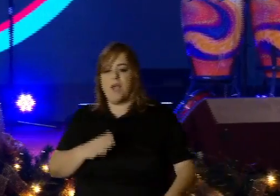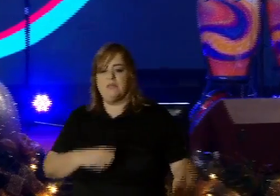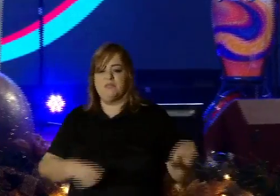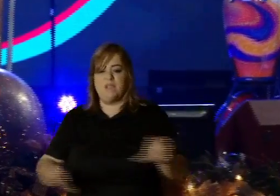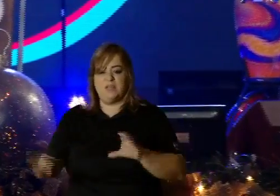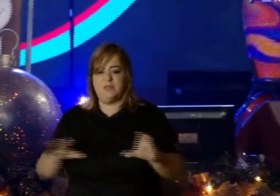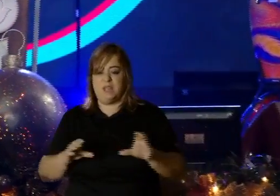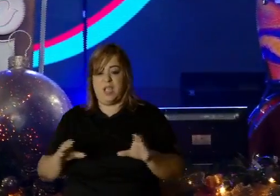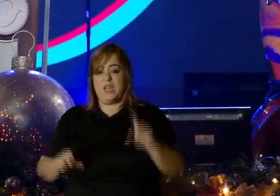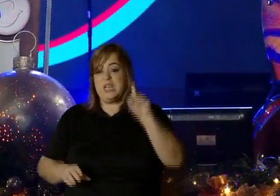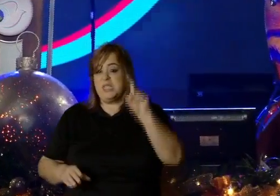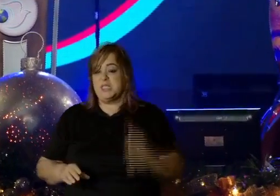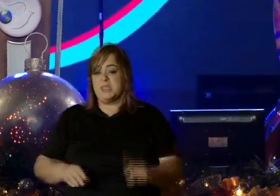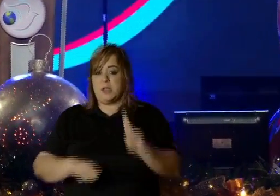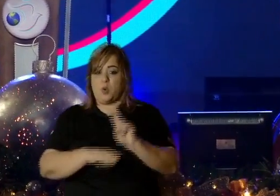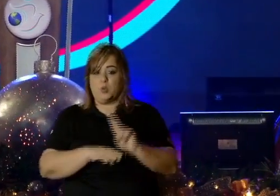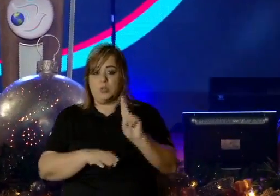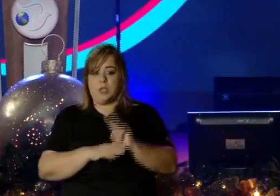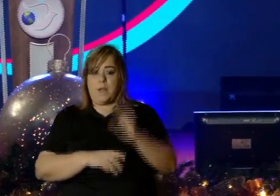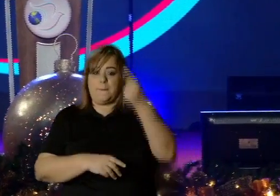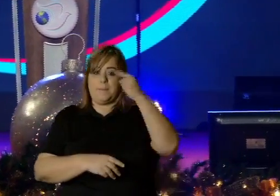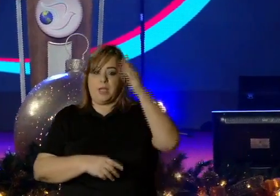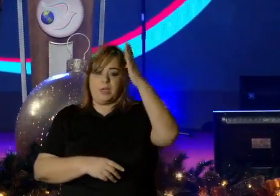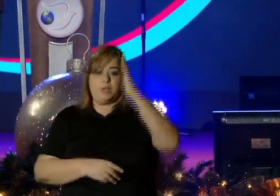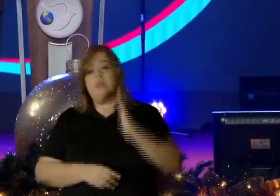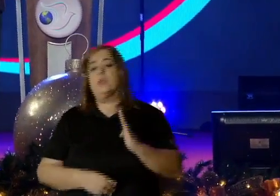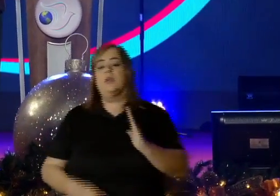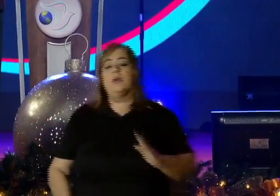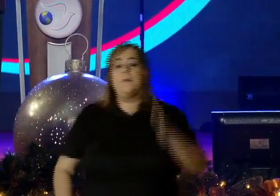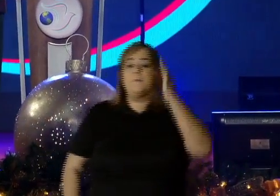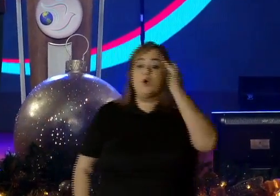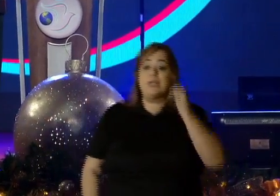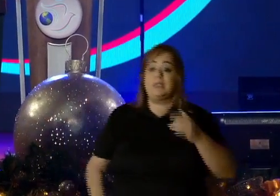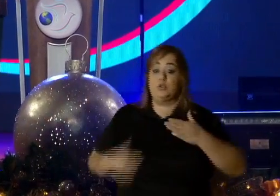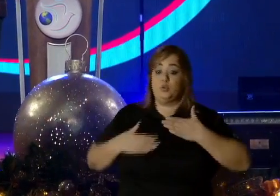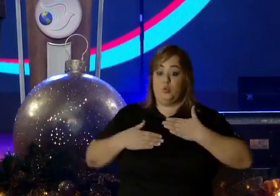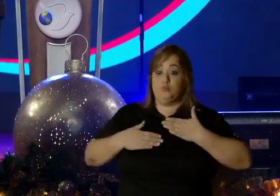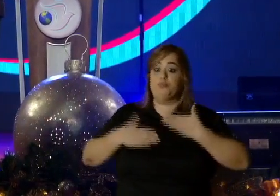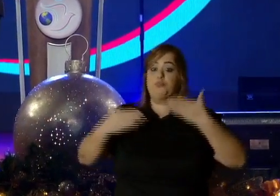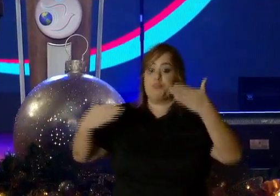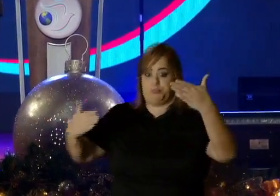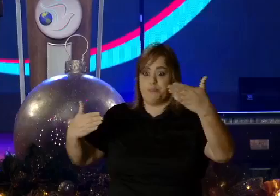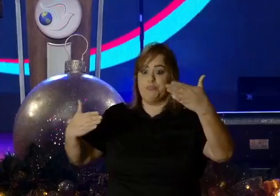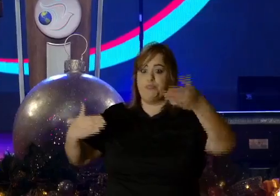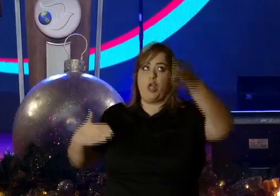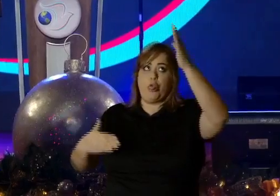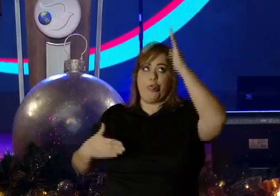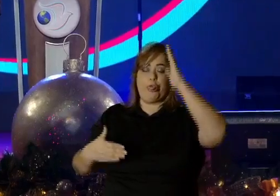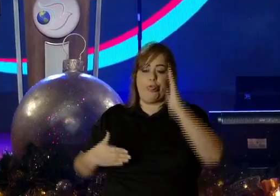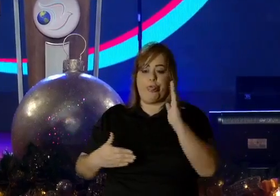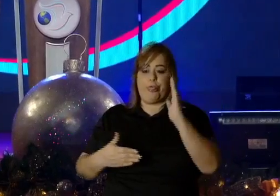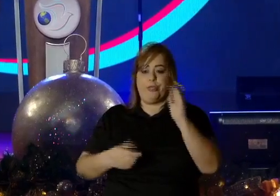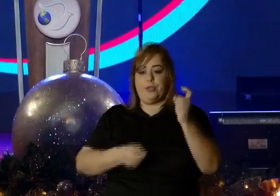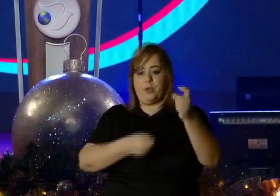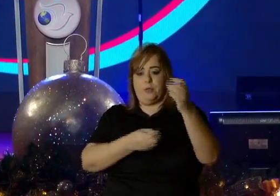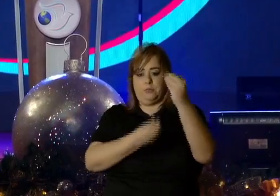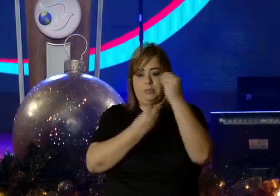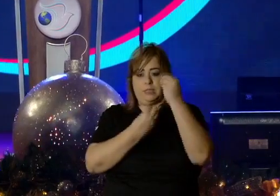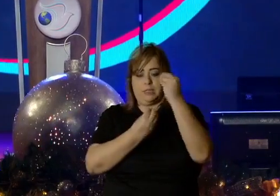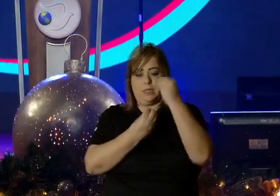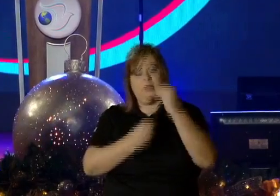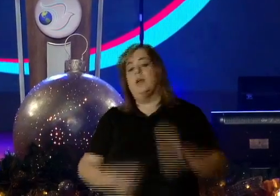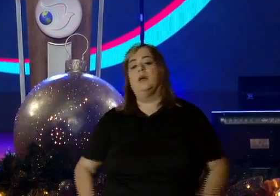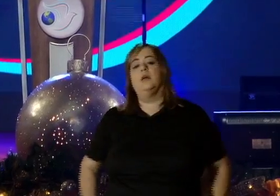no lo usas para Dios? Dios usa a los disponibles, a los que quieren. Él capacita a aquellos que están dispuestos.